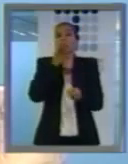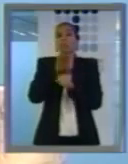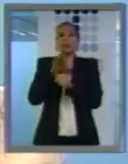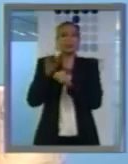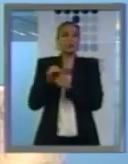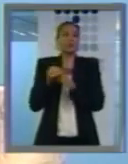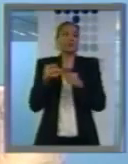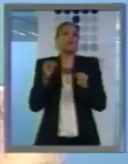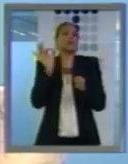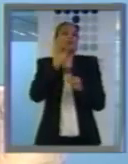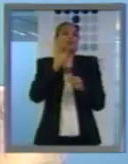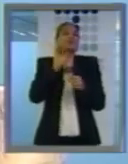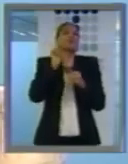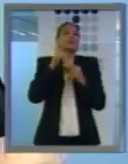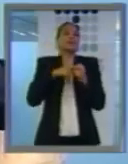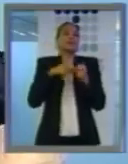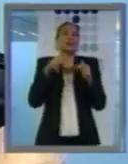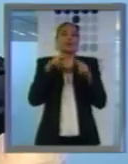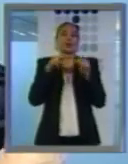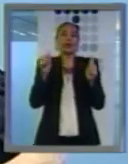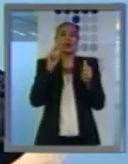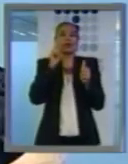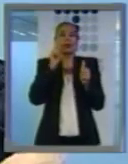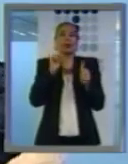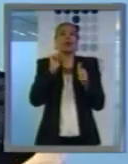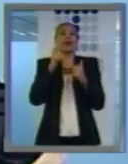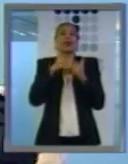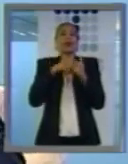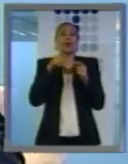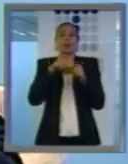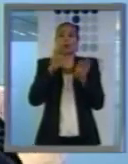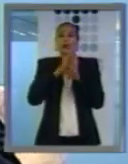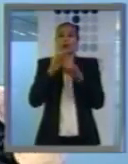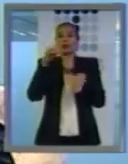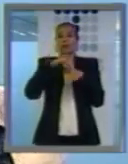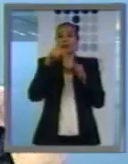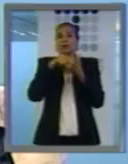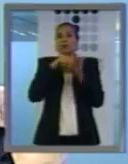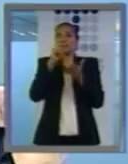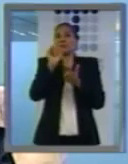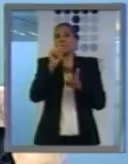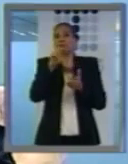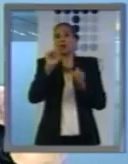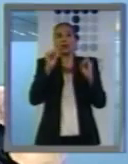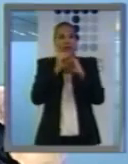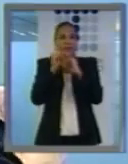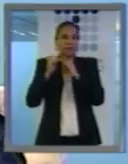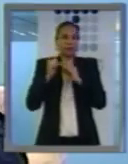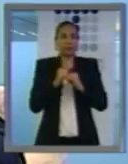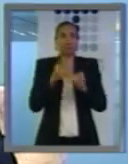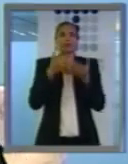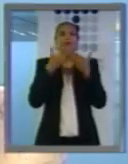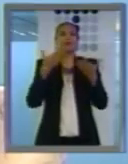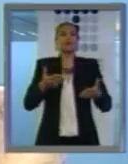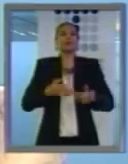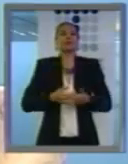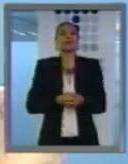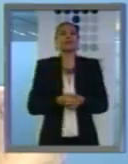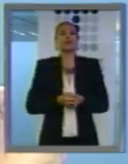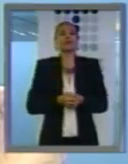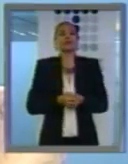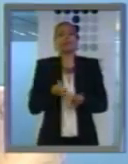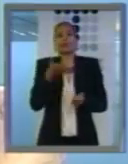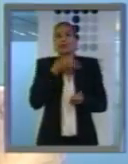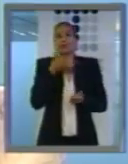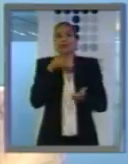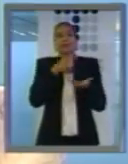modo que pues darían al traste con el diseño institucional. Ahora, teniendo esta